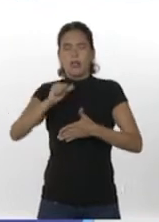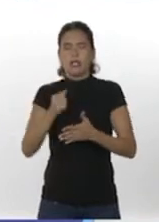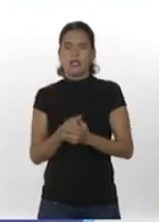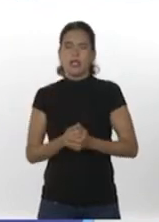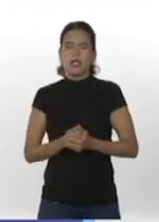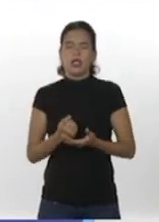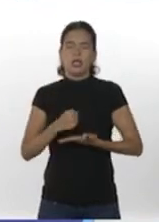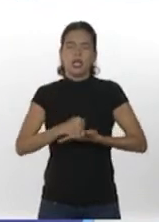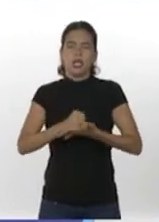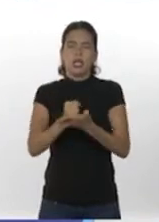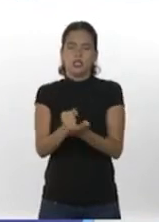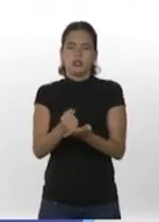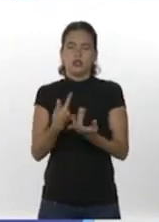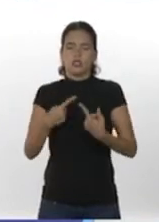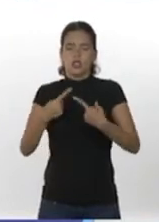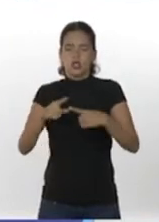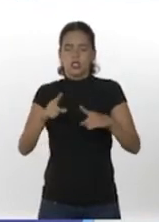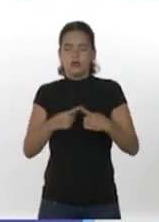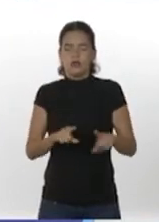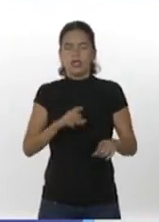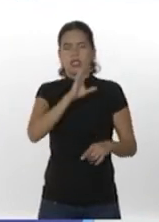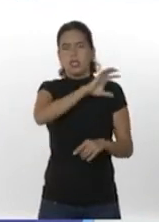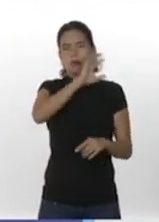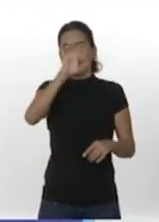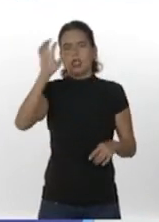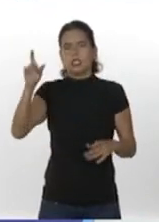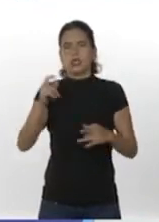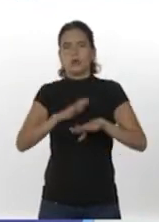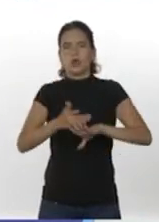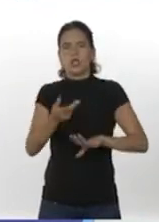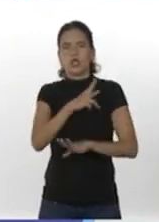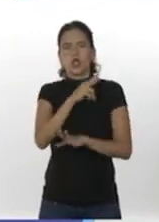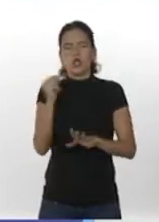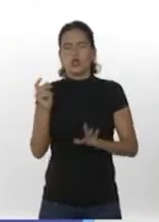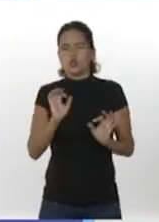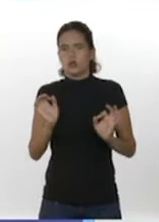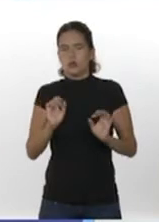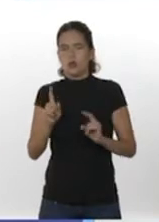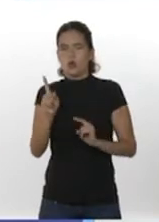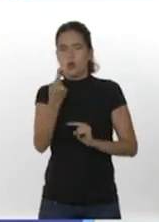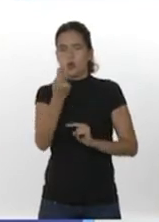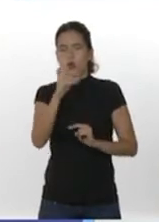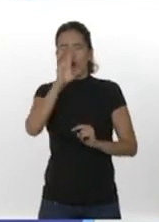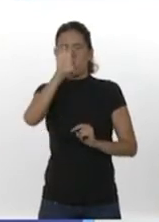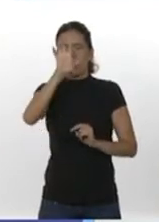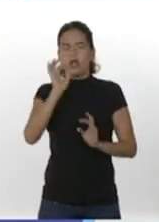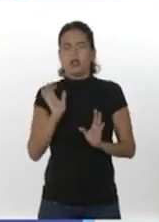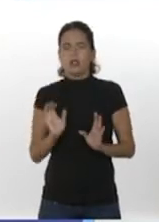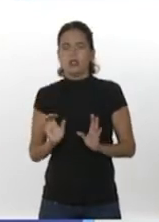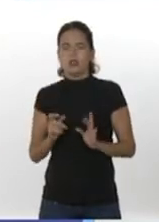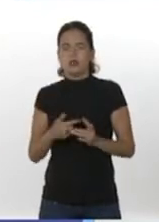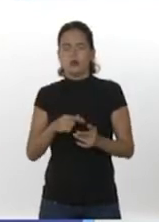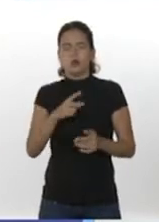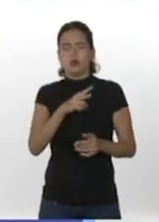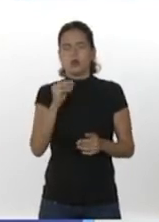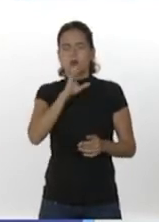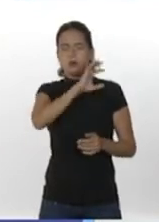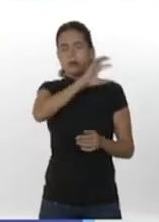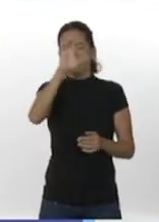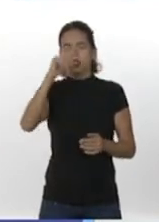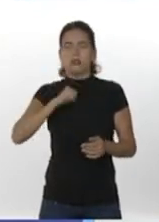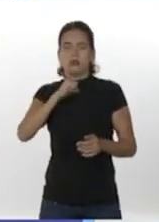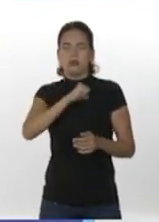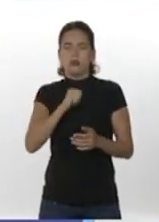la ayuda entre los diferentes países, porque no somos un país, digamos, o los países no somos